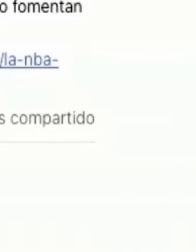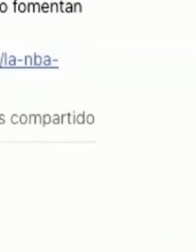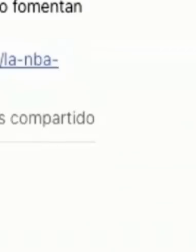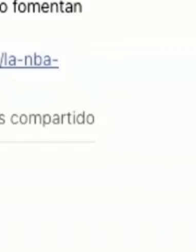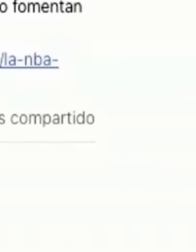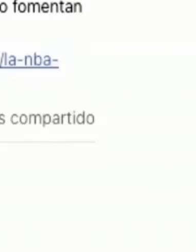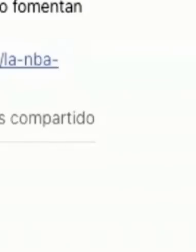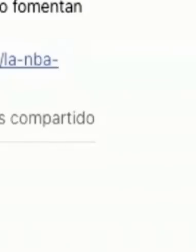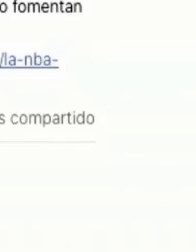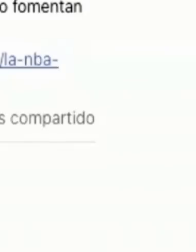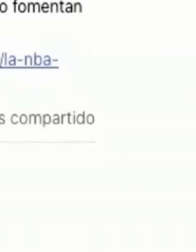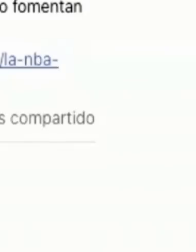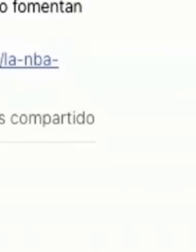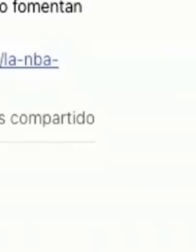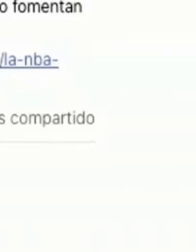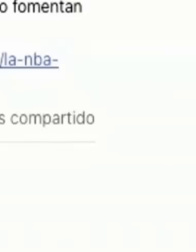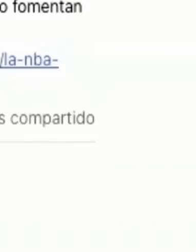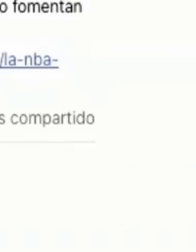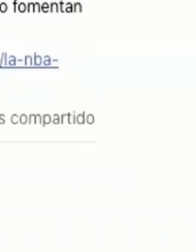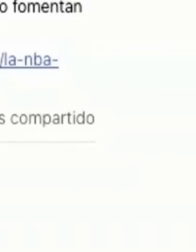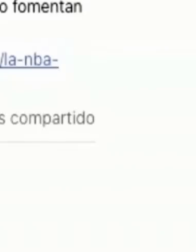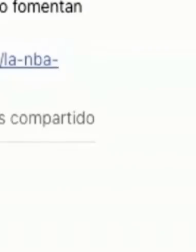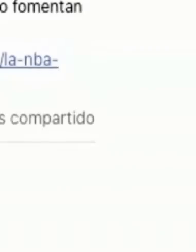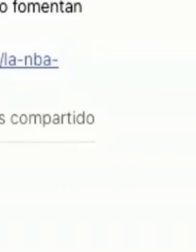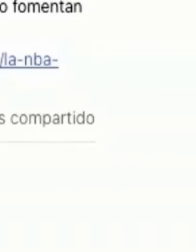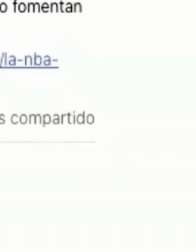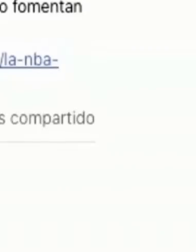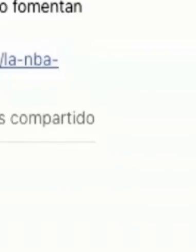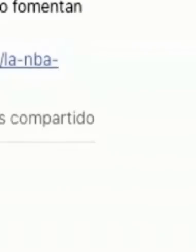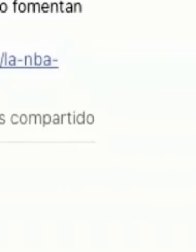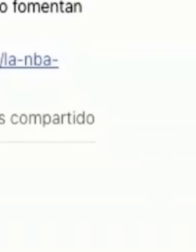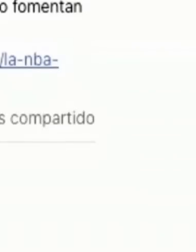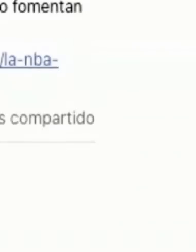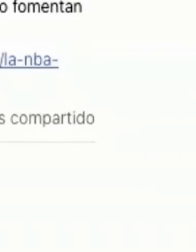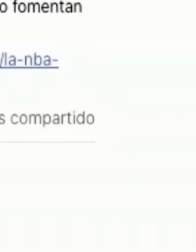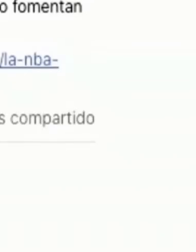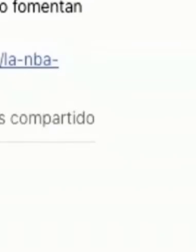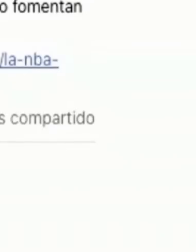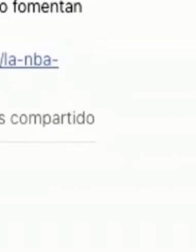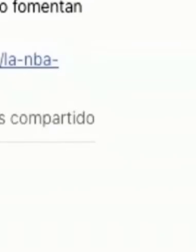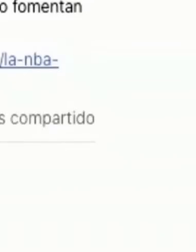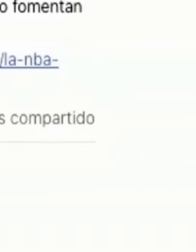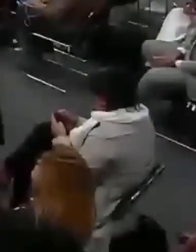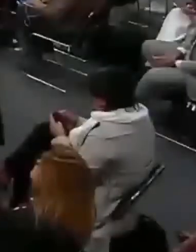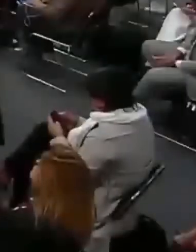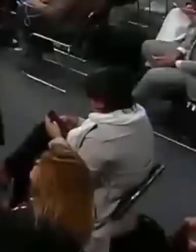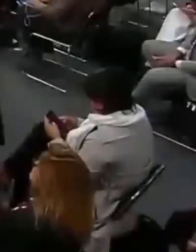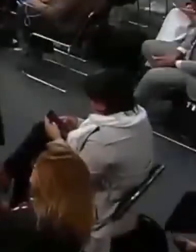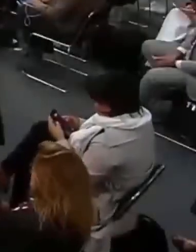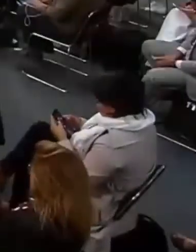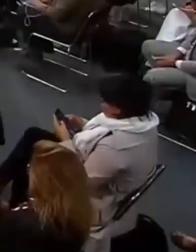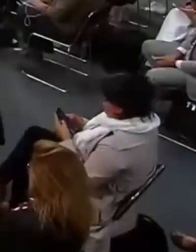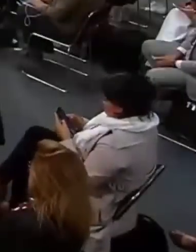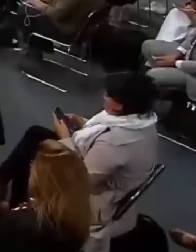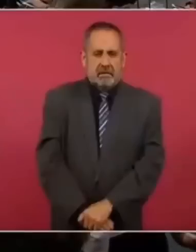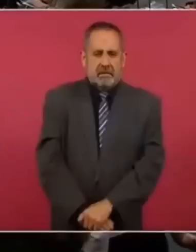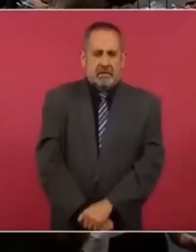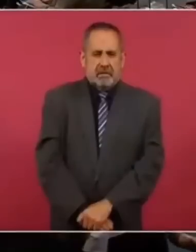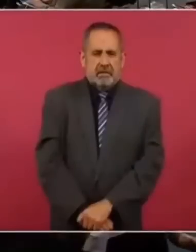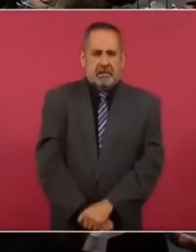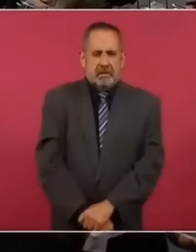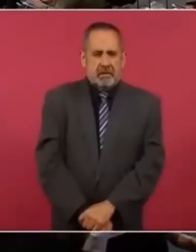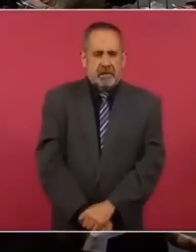Pues que los siga defendiendo, ¿cómo se llama la periodista